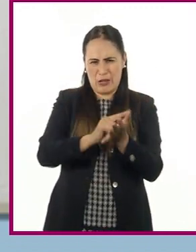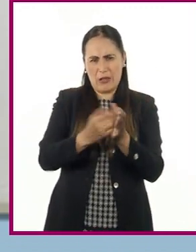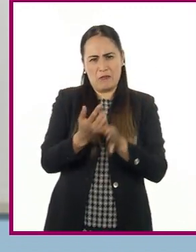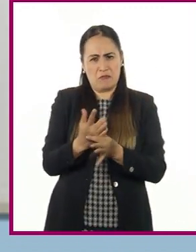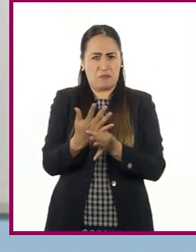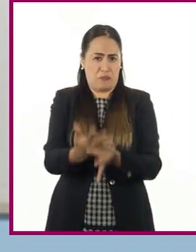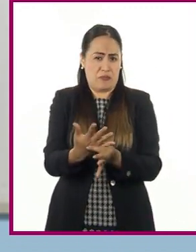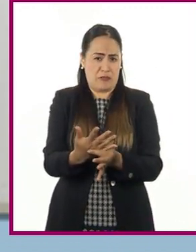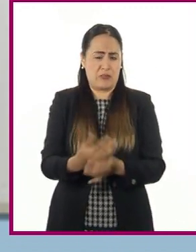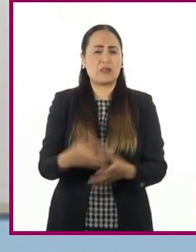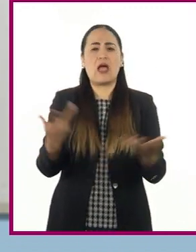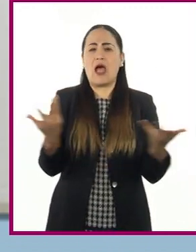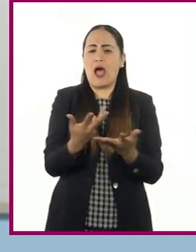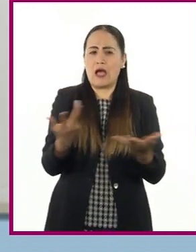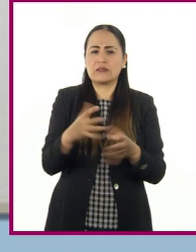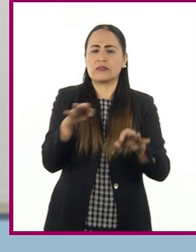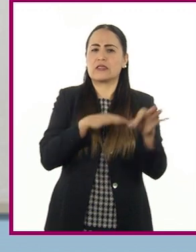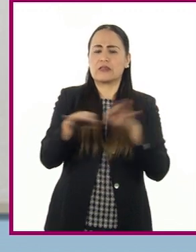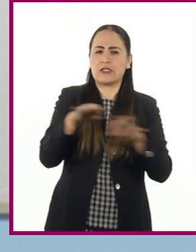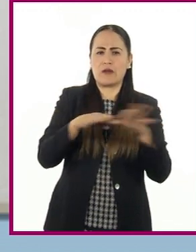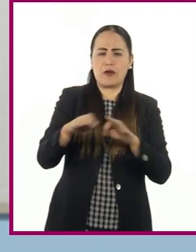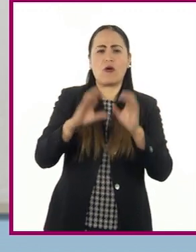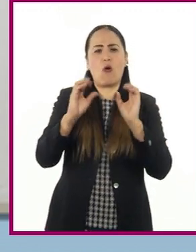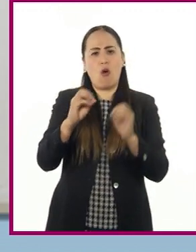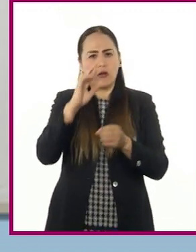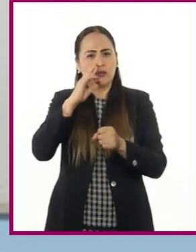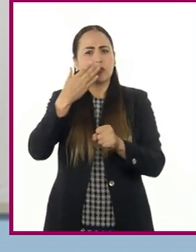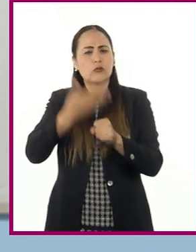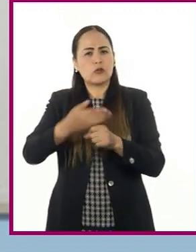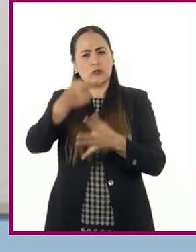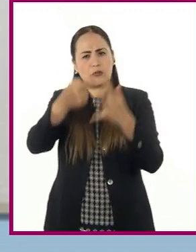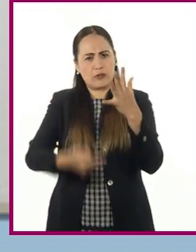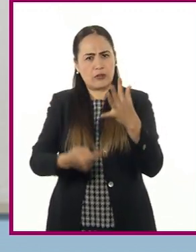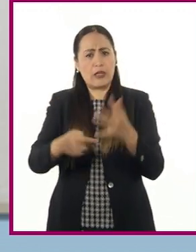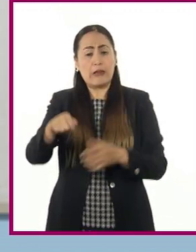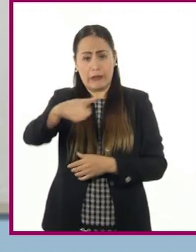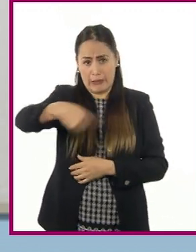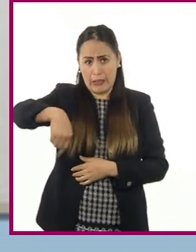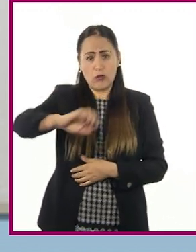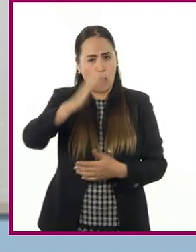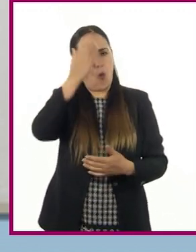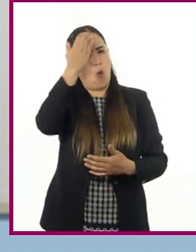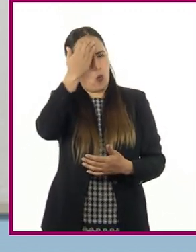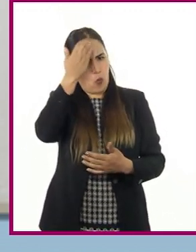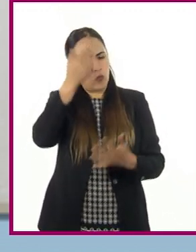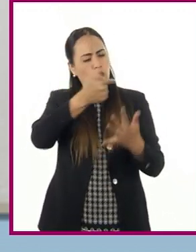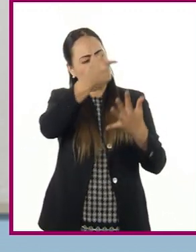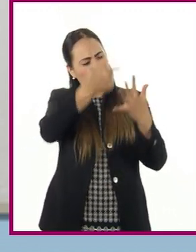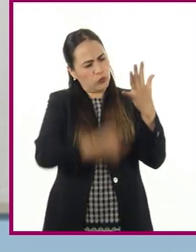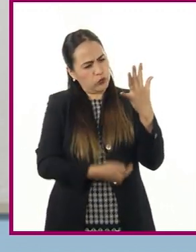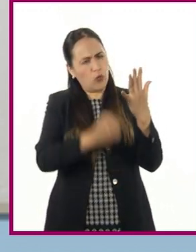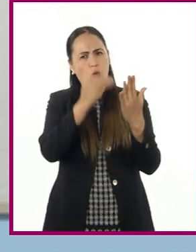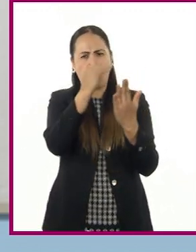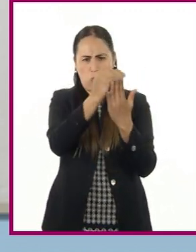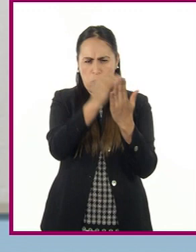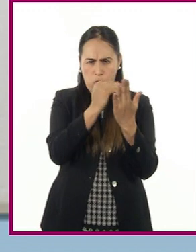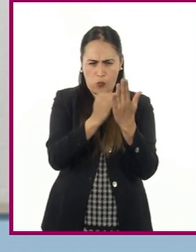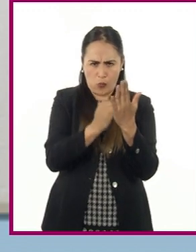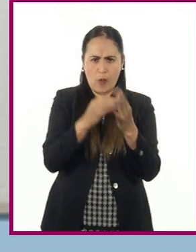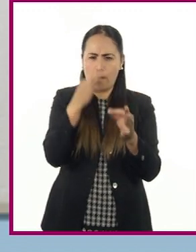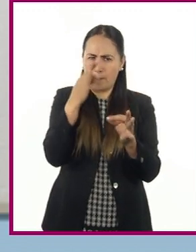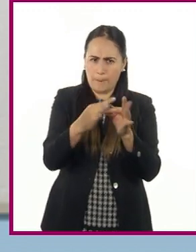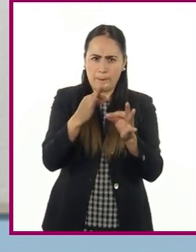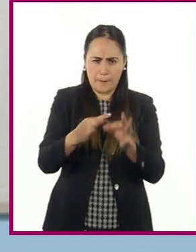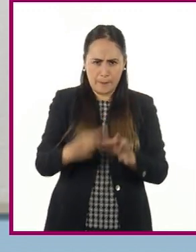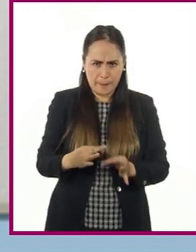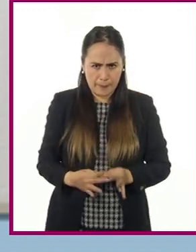su empleo, cargo o comisión, por lo que conocen y cumplen las disposiciones que regulan el ejercicio de sus